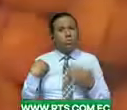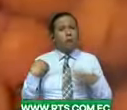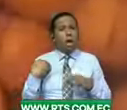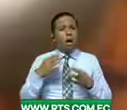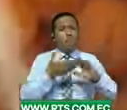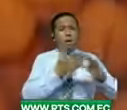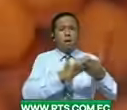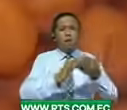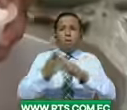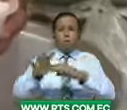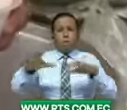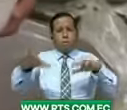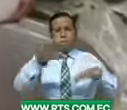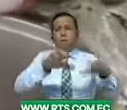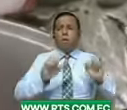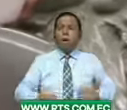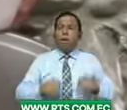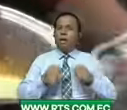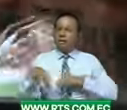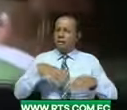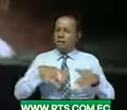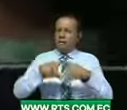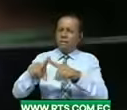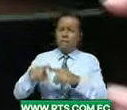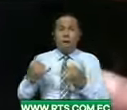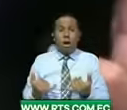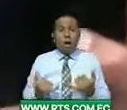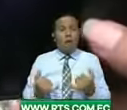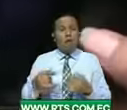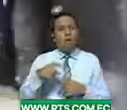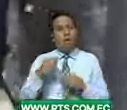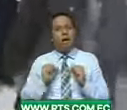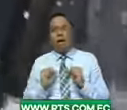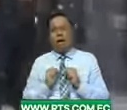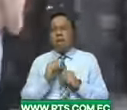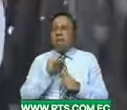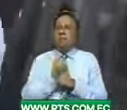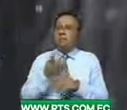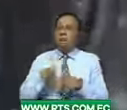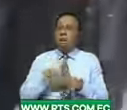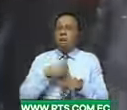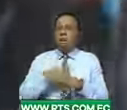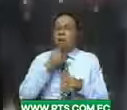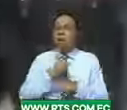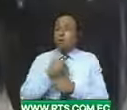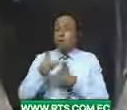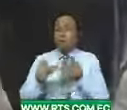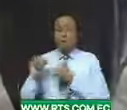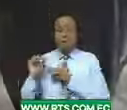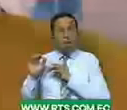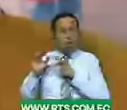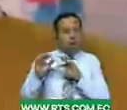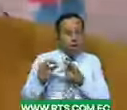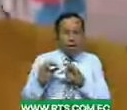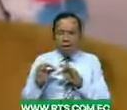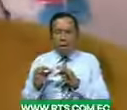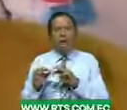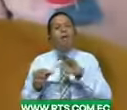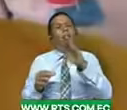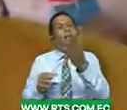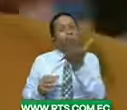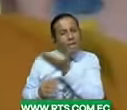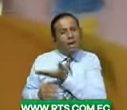rurales. En esta ciudad serrana, donde por hoy presenta un clima generoso, le ofrece de todo al buscador de alegría y de emociones inolvidables. Vengan y disfruten